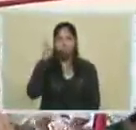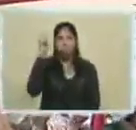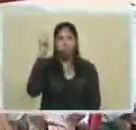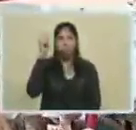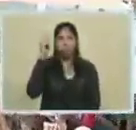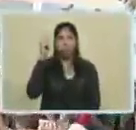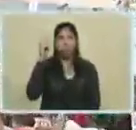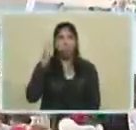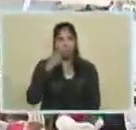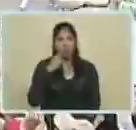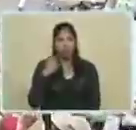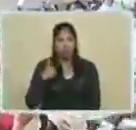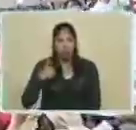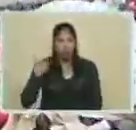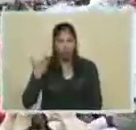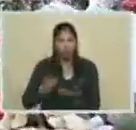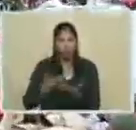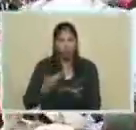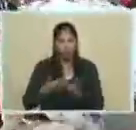¡Y cumpliré!